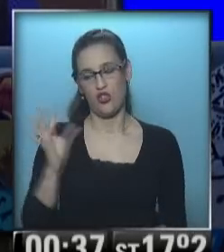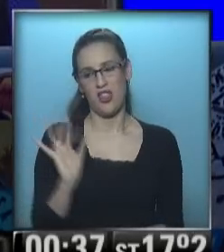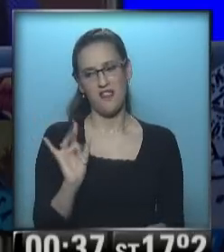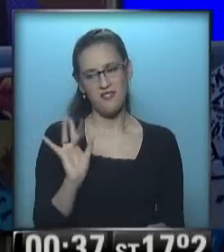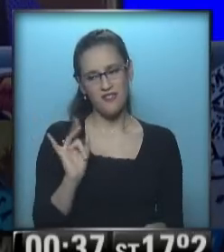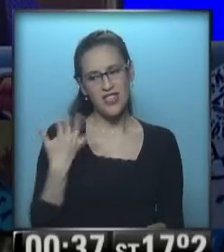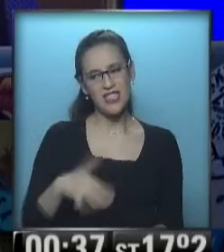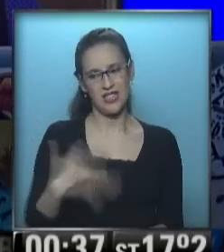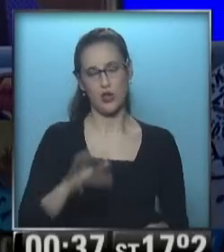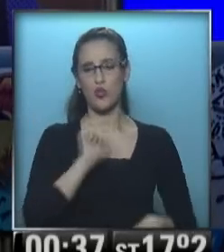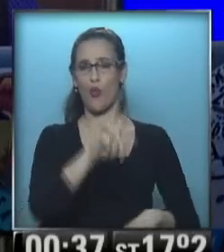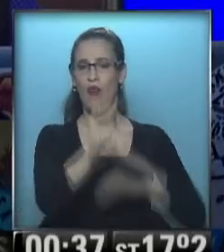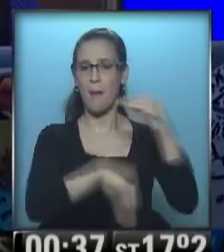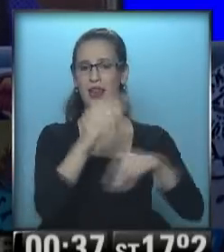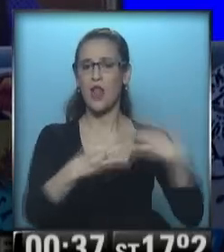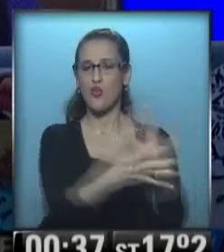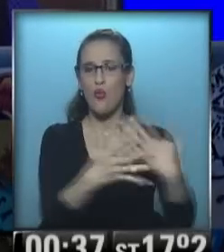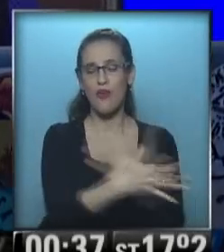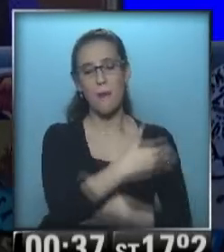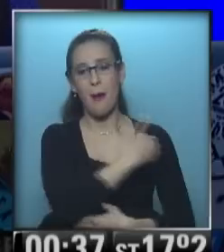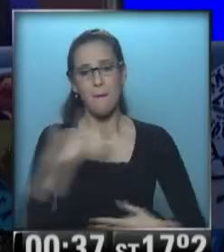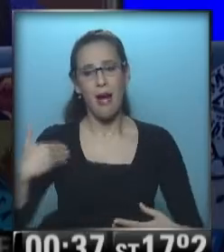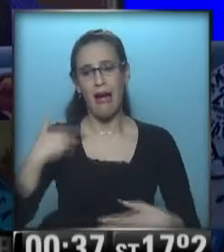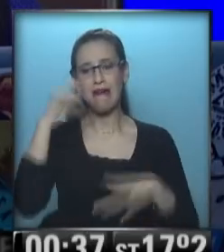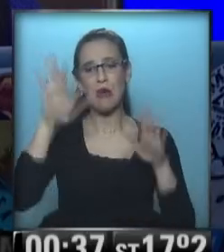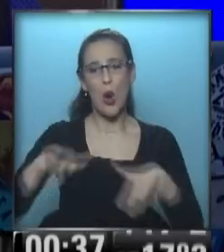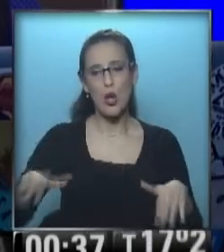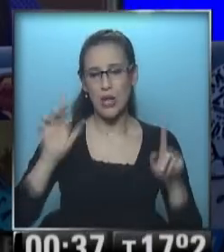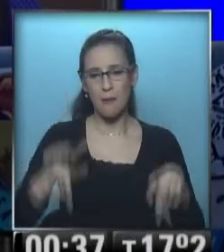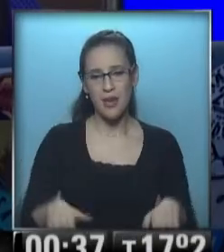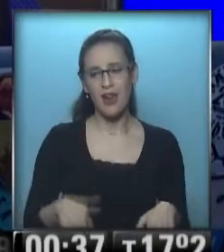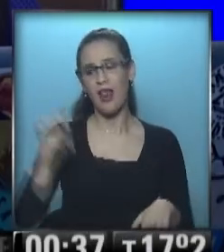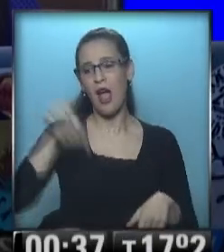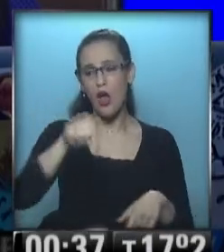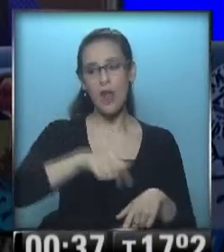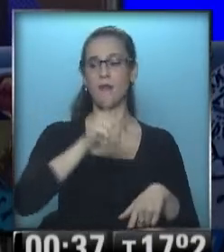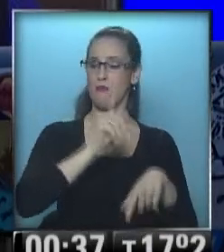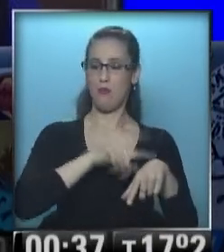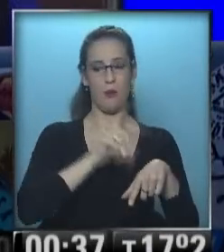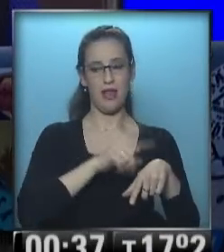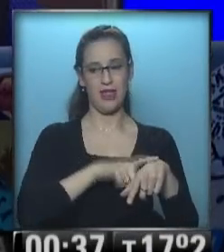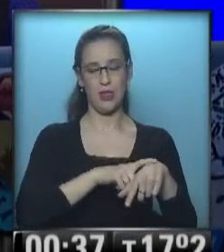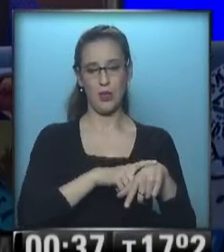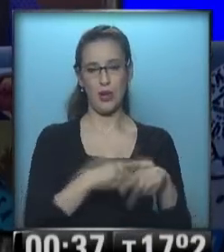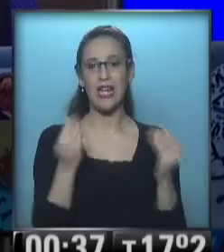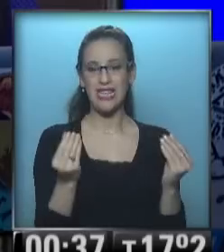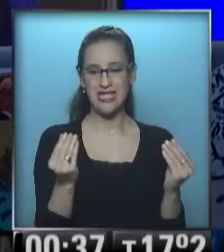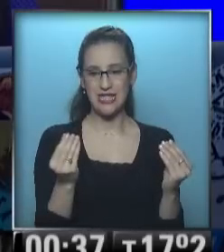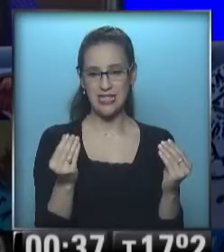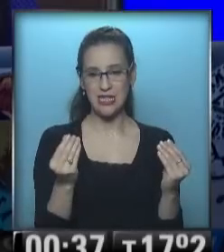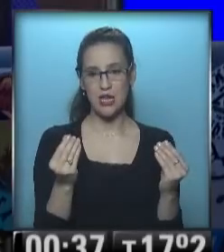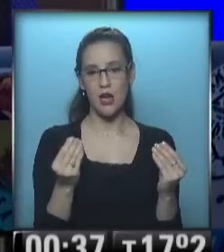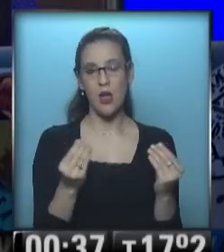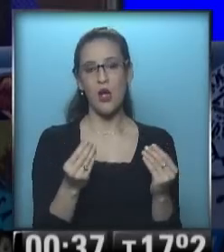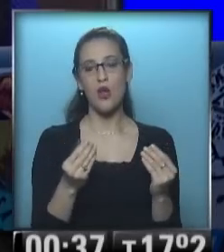para mí, para su familia, claramente, para su madre, sus hijos. Me parece que este momento es... lo escuché mucho entre la gente, yo vengo